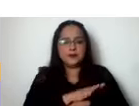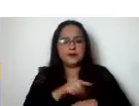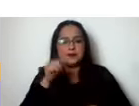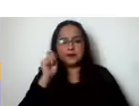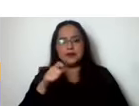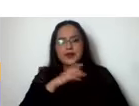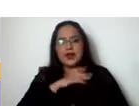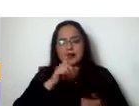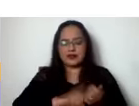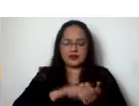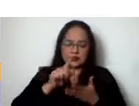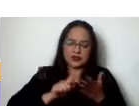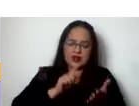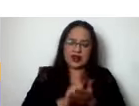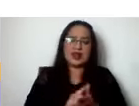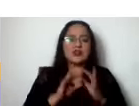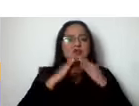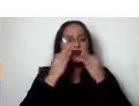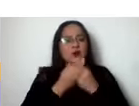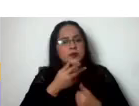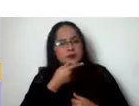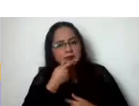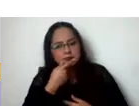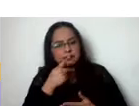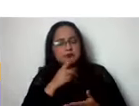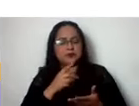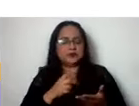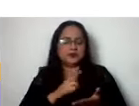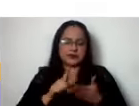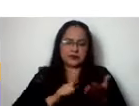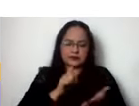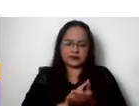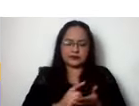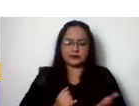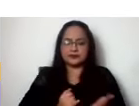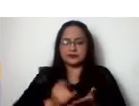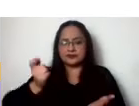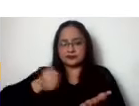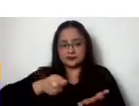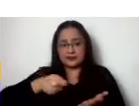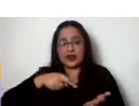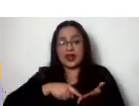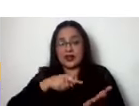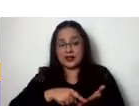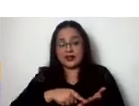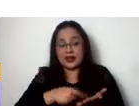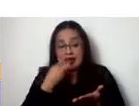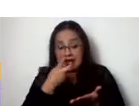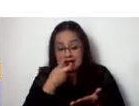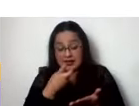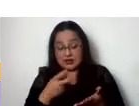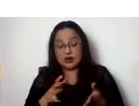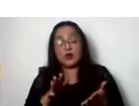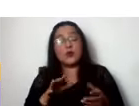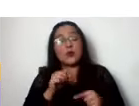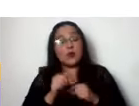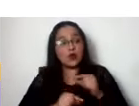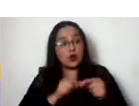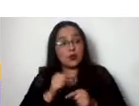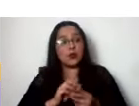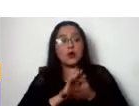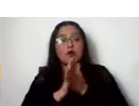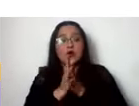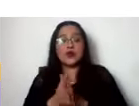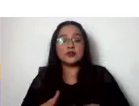propias leyes, en el lenguaje, en el derecho, en la sentencia, es lo que nos va a dar precisamente el cambio estructural. Por ejemplo, te decía,